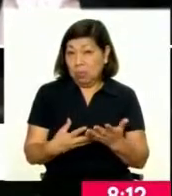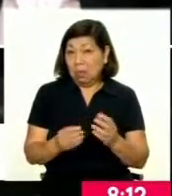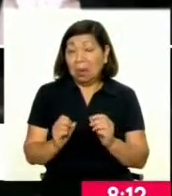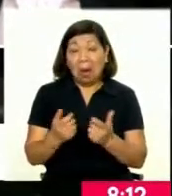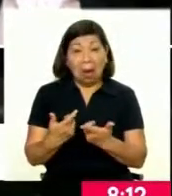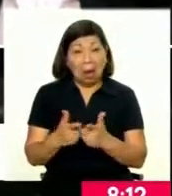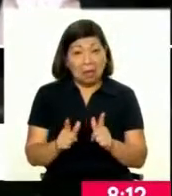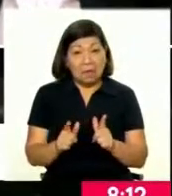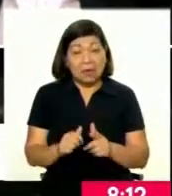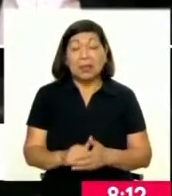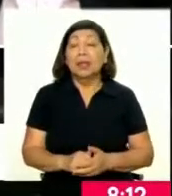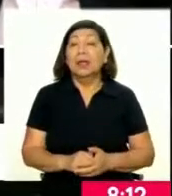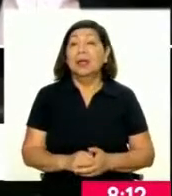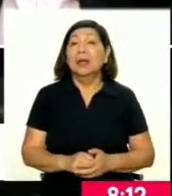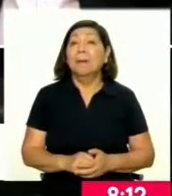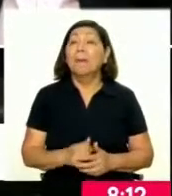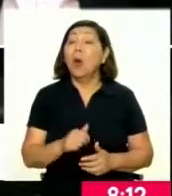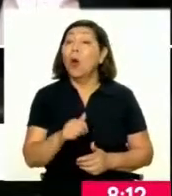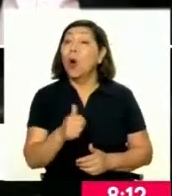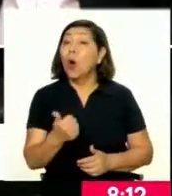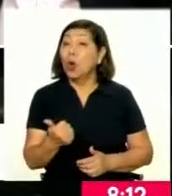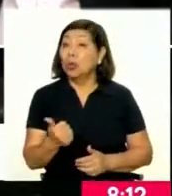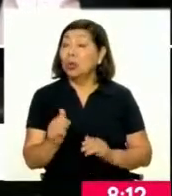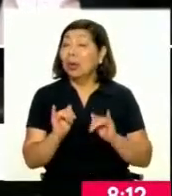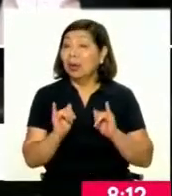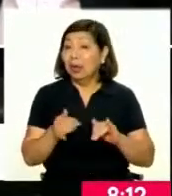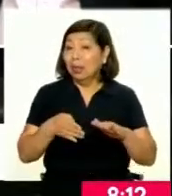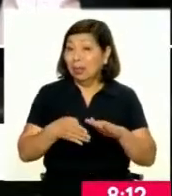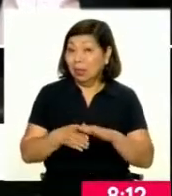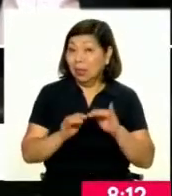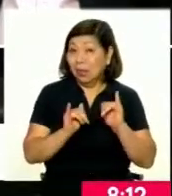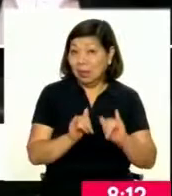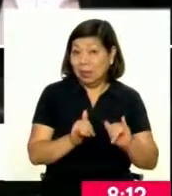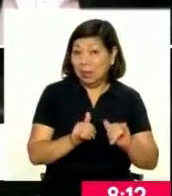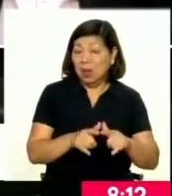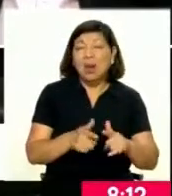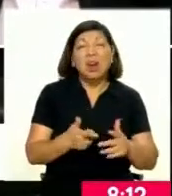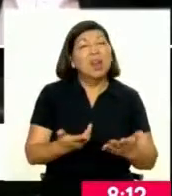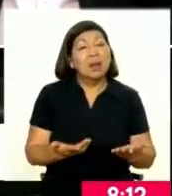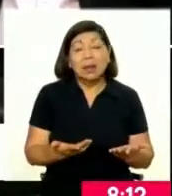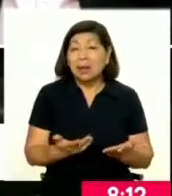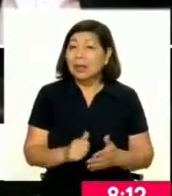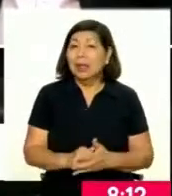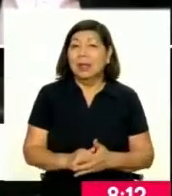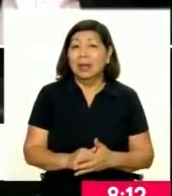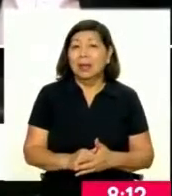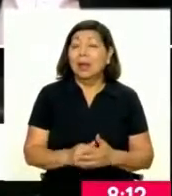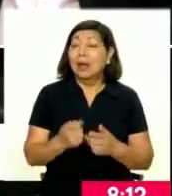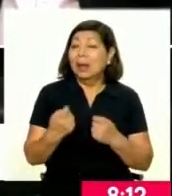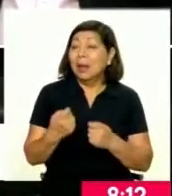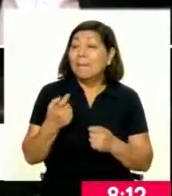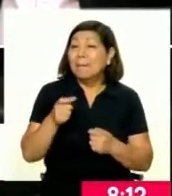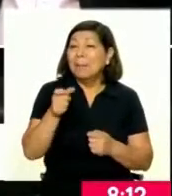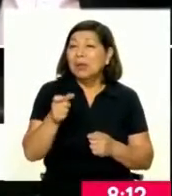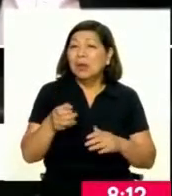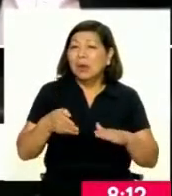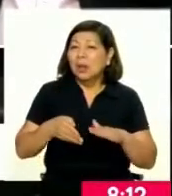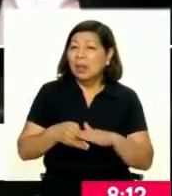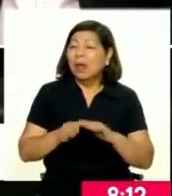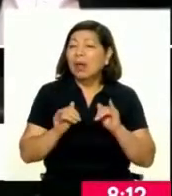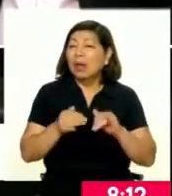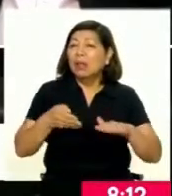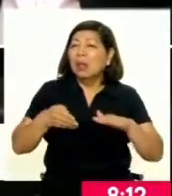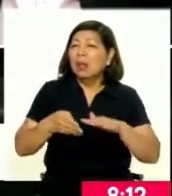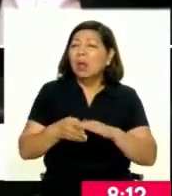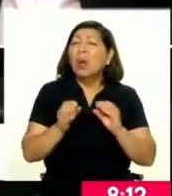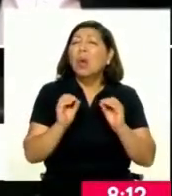puestos en libertad y otros permanecen detenidos. ¿Qué situaciones son las que obligan a que estas personas